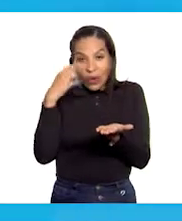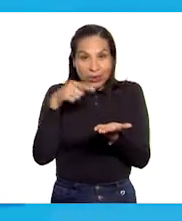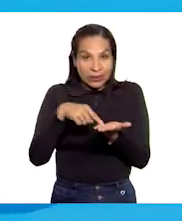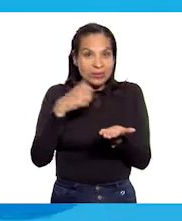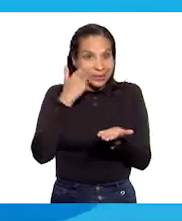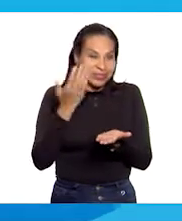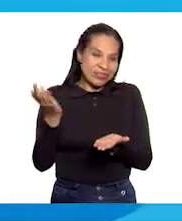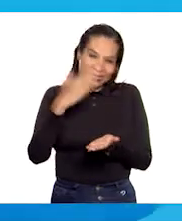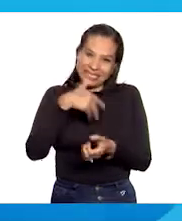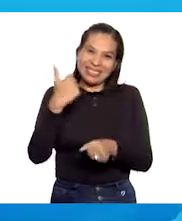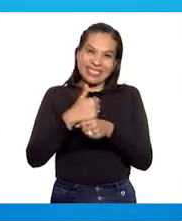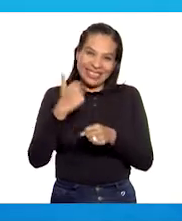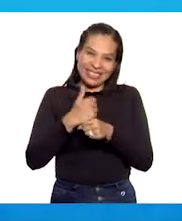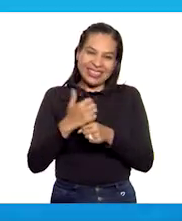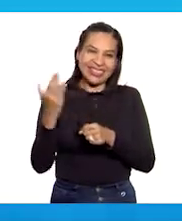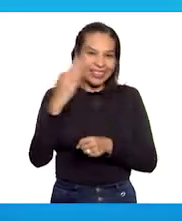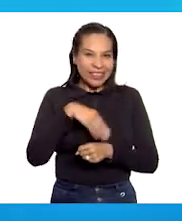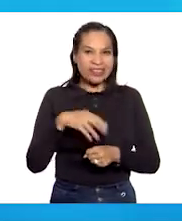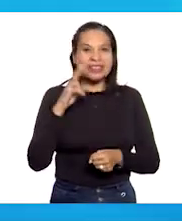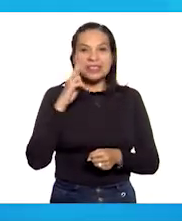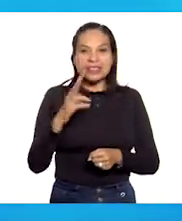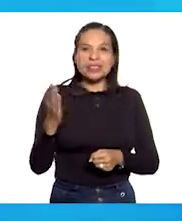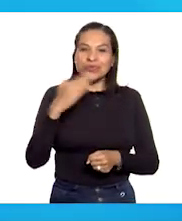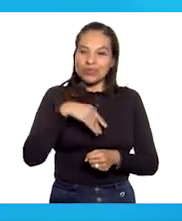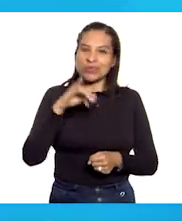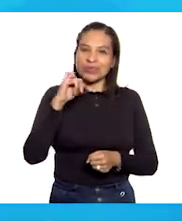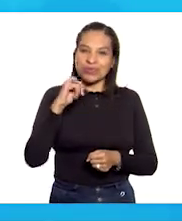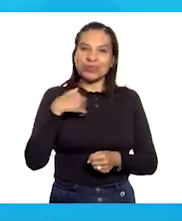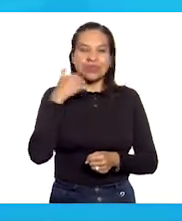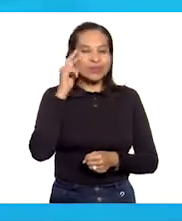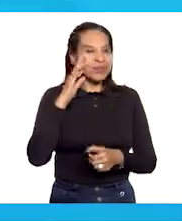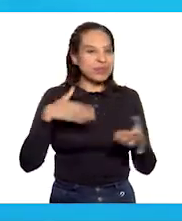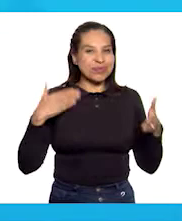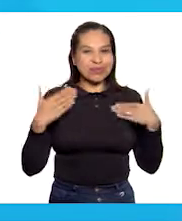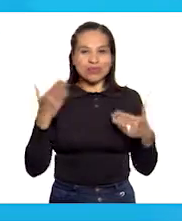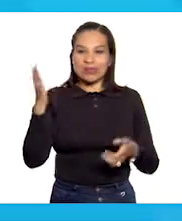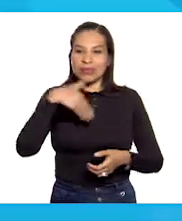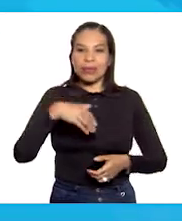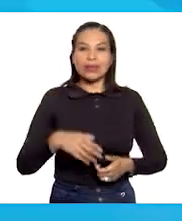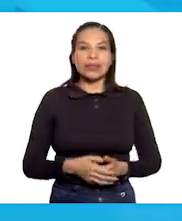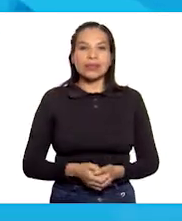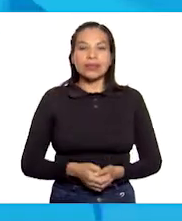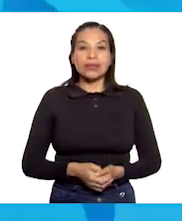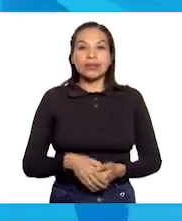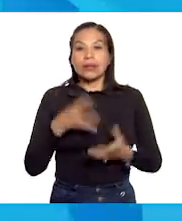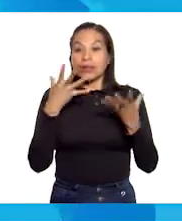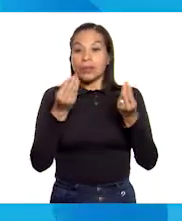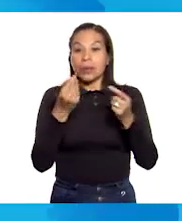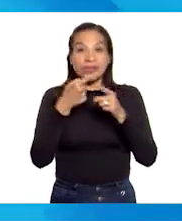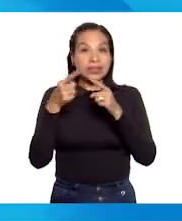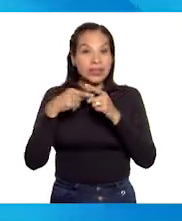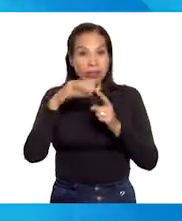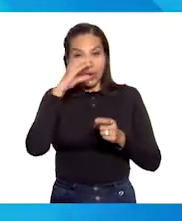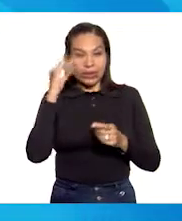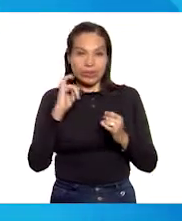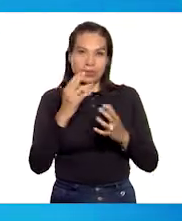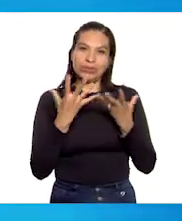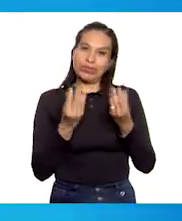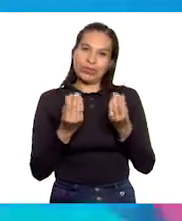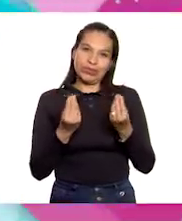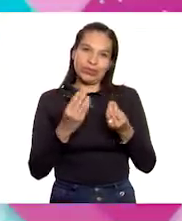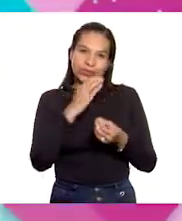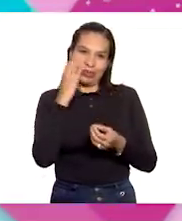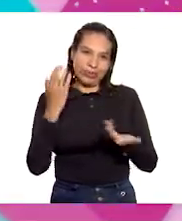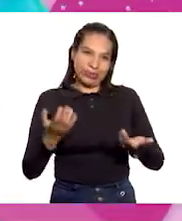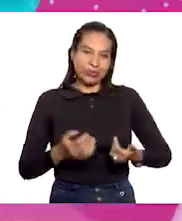idea. ¡Vamos, abuela Tencha! ¡Vamos! Sí, ¡qué divertido! ¡Vamos! ¿Y son muchas, muchas fotos? Sí, son